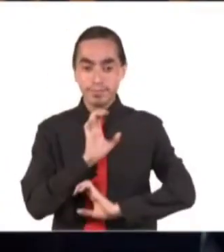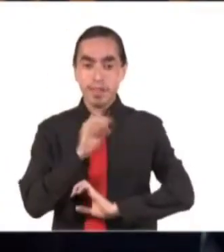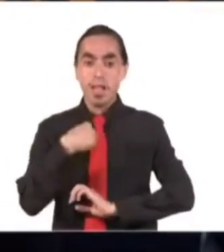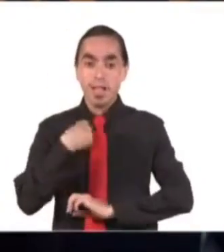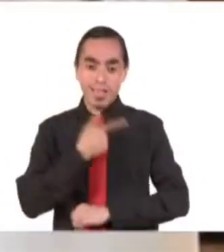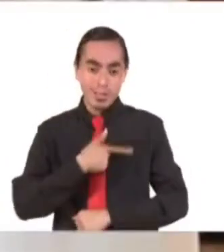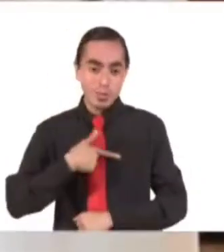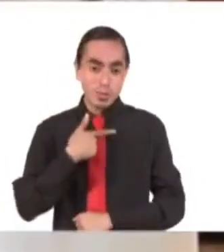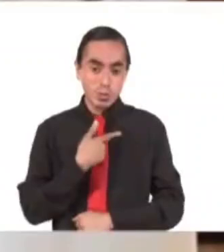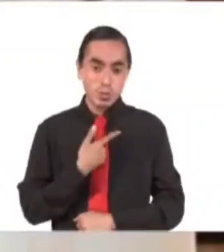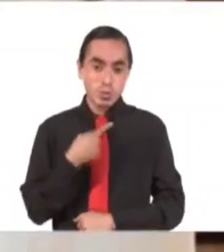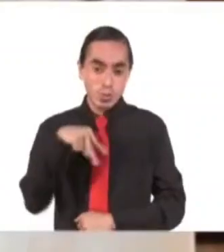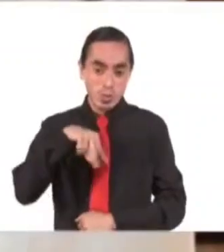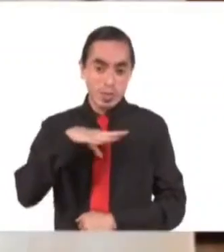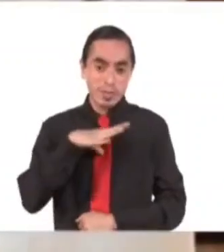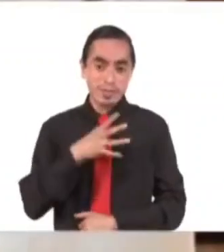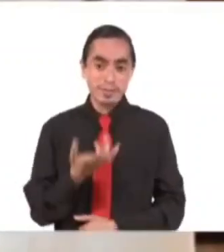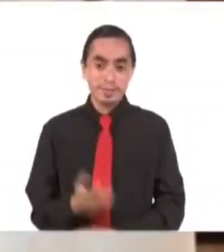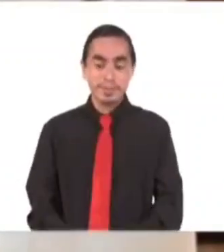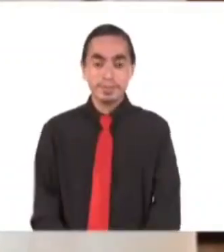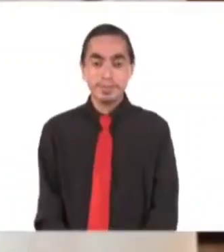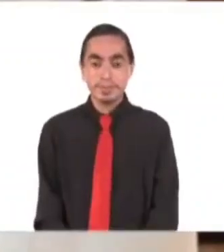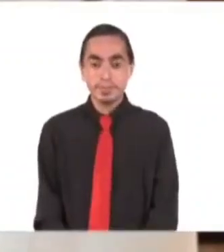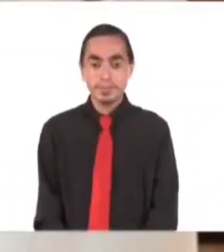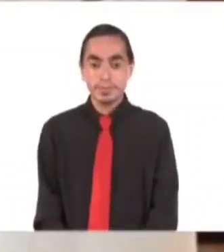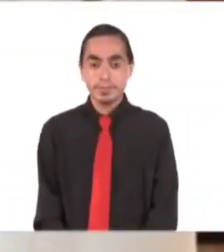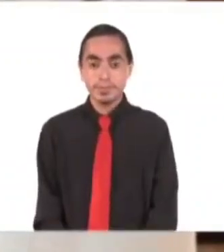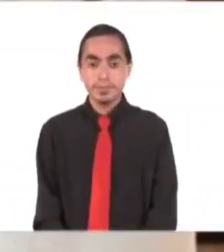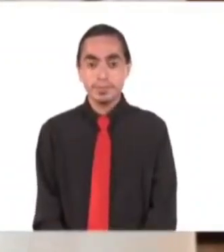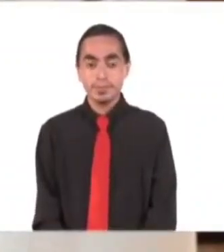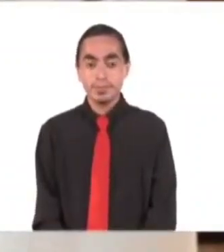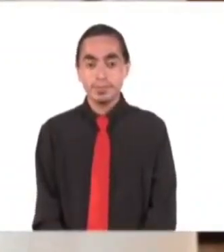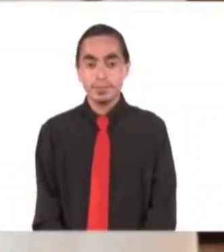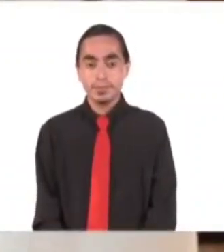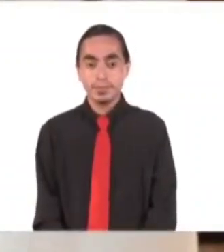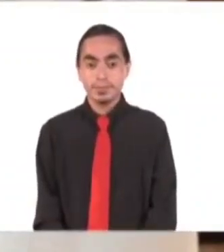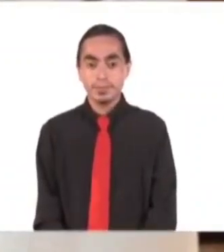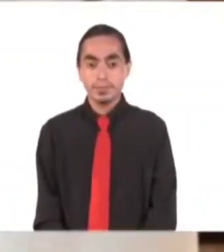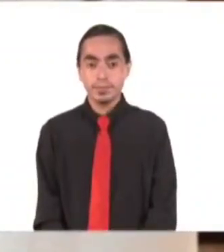aquí. Bueno, realmente nosotros hemos